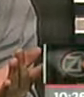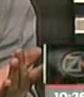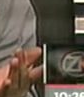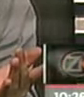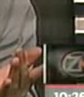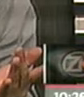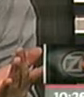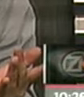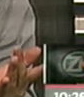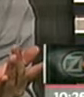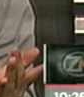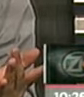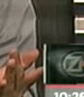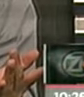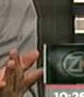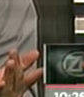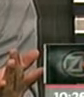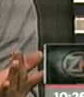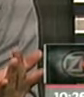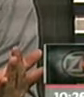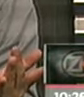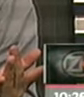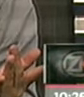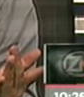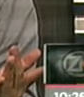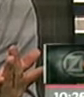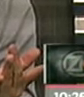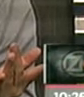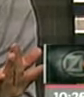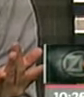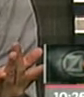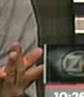¿Qué justicia social, gran pendejo, si se han robado